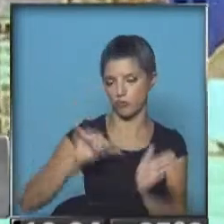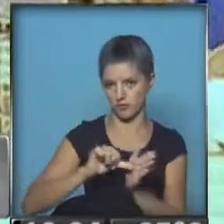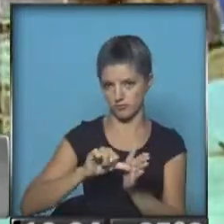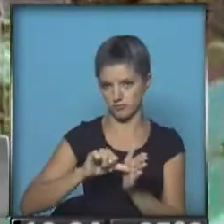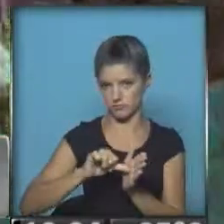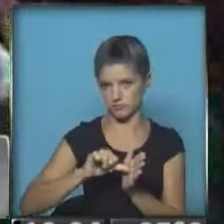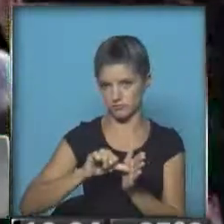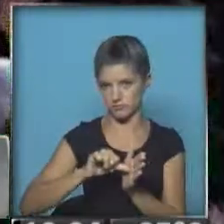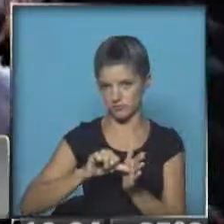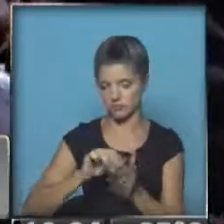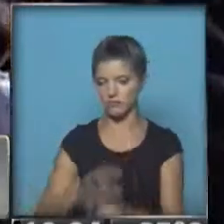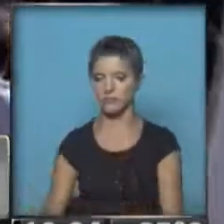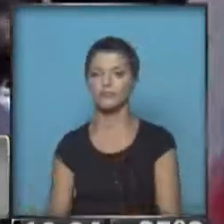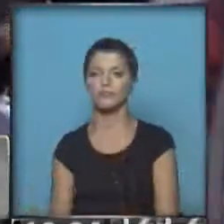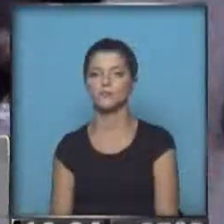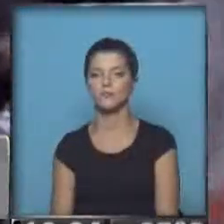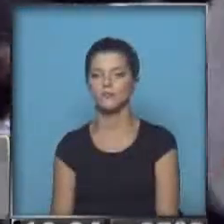país.